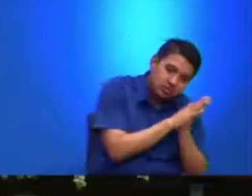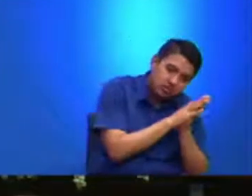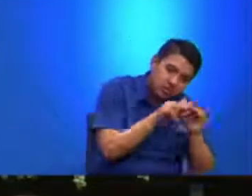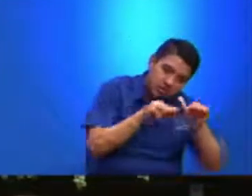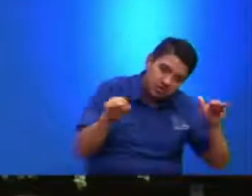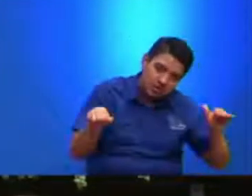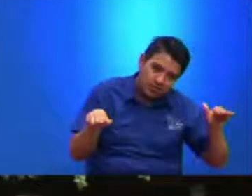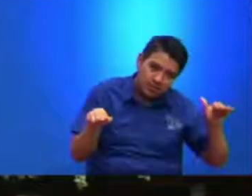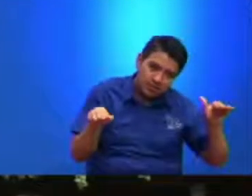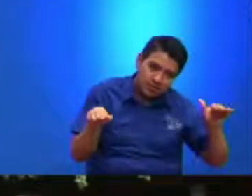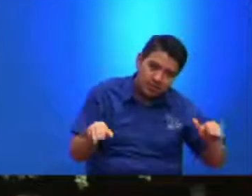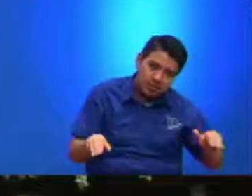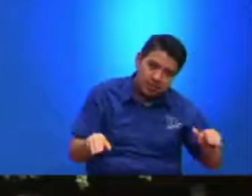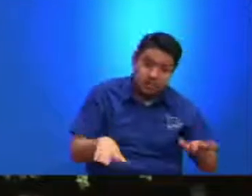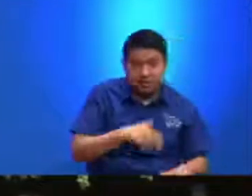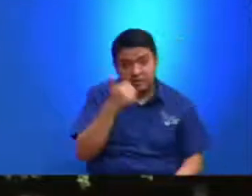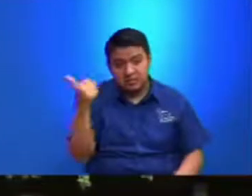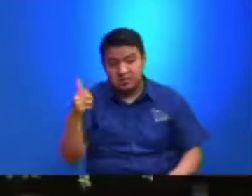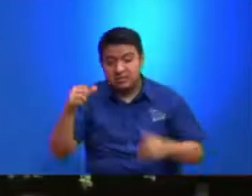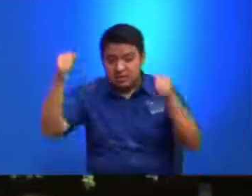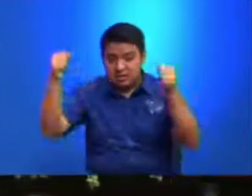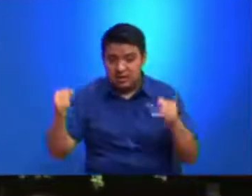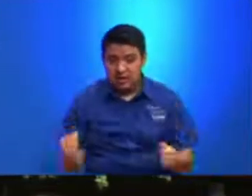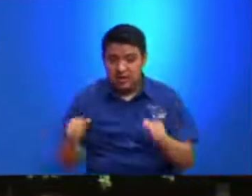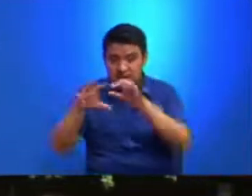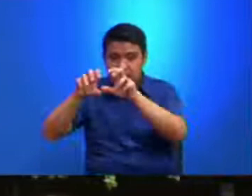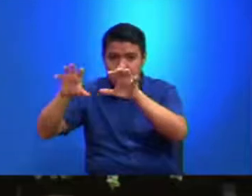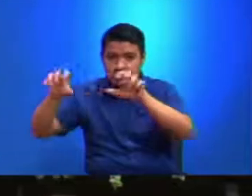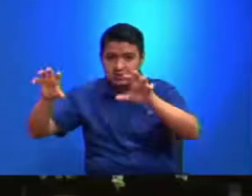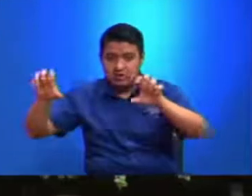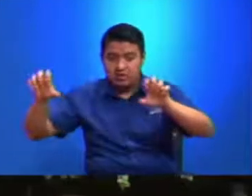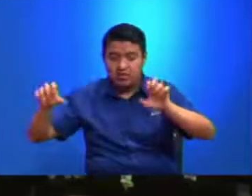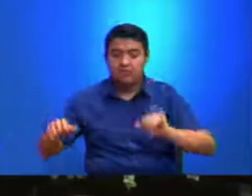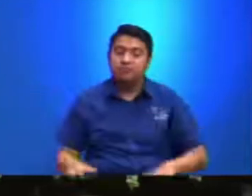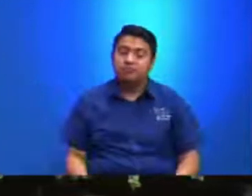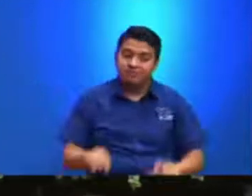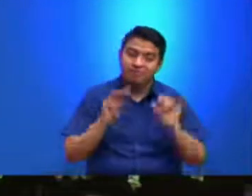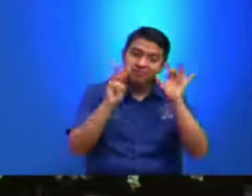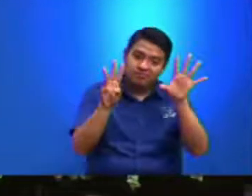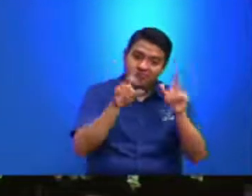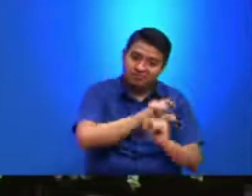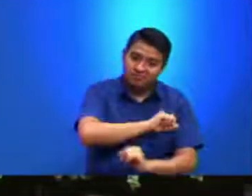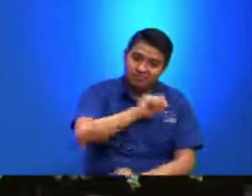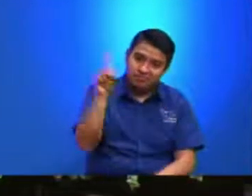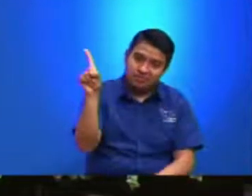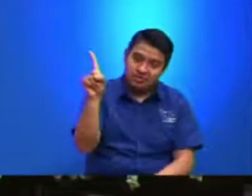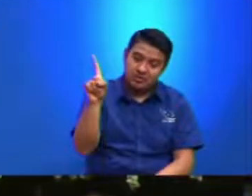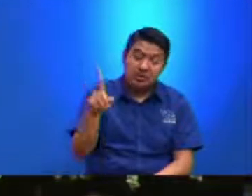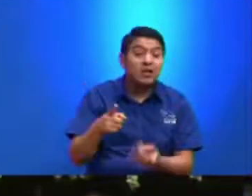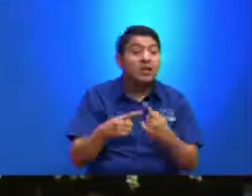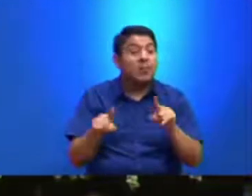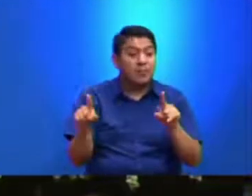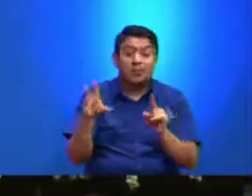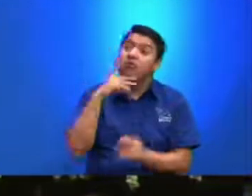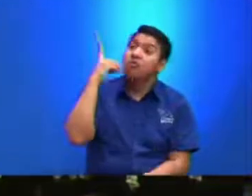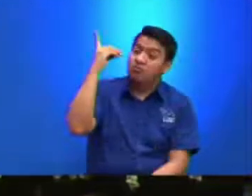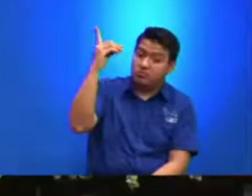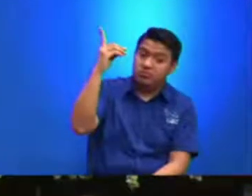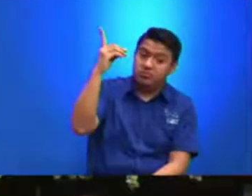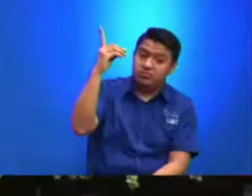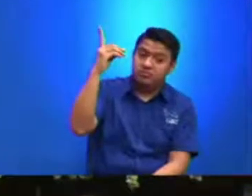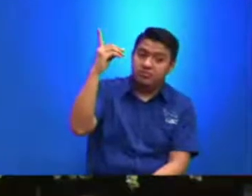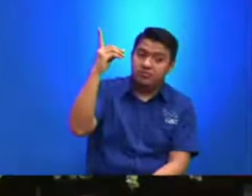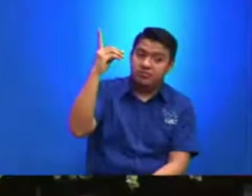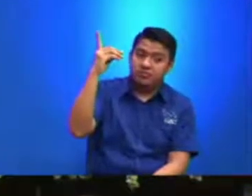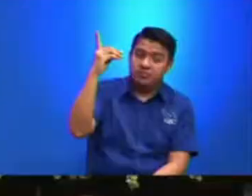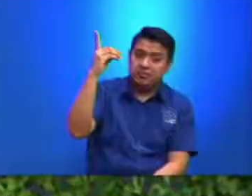sillón, del sillón a la cama. Y así me estuve por 8 meses, hermanos. Y bendito sea el Señor que